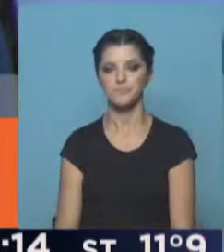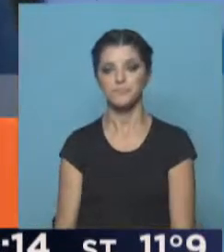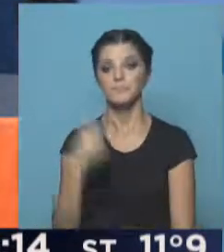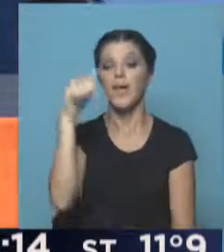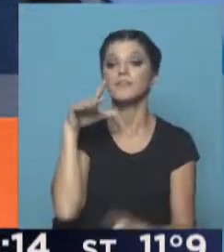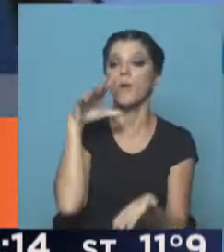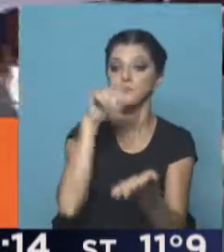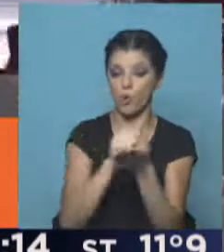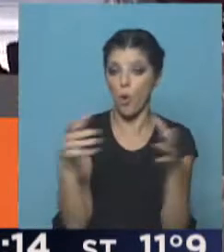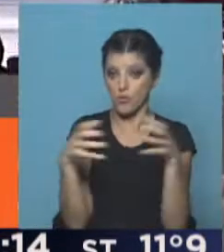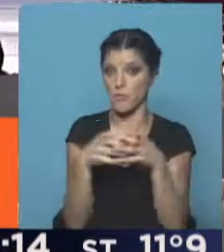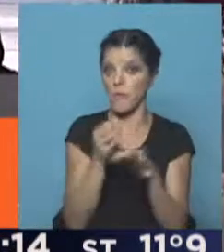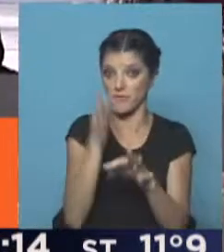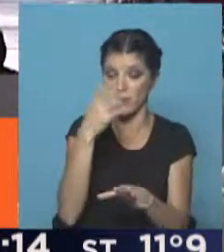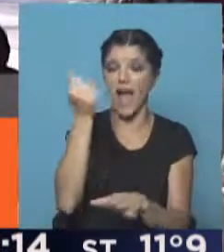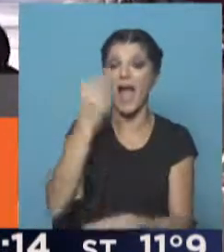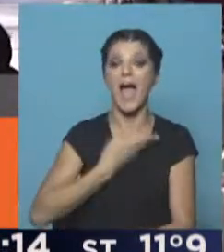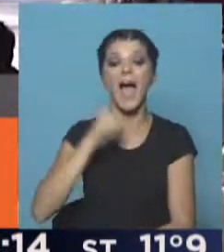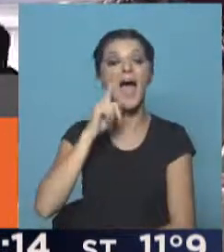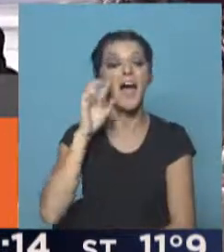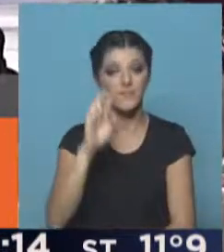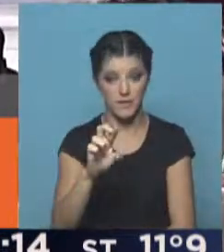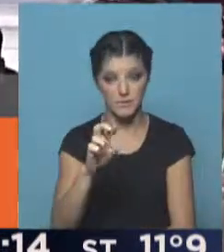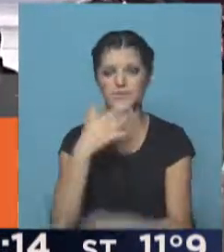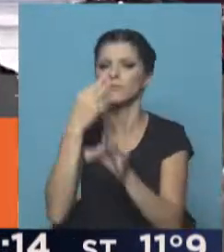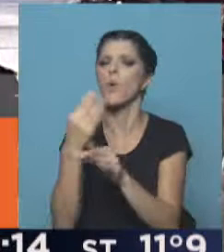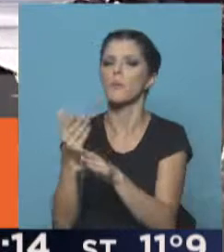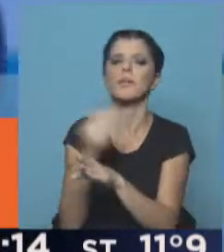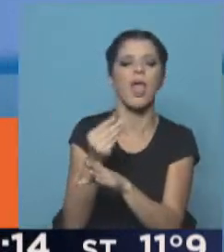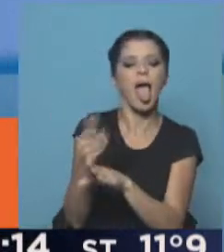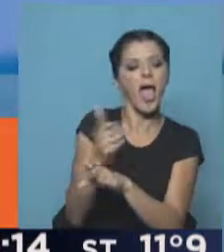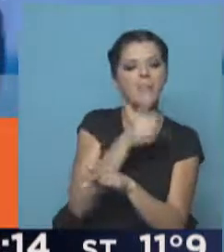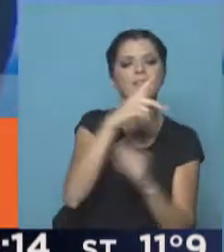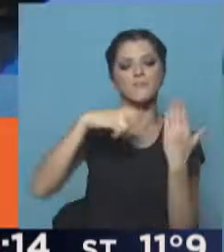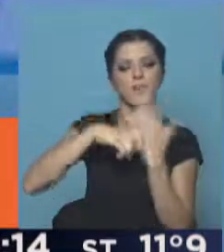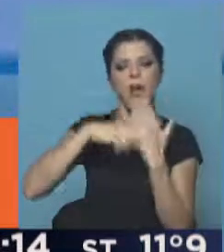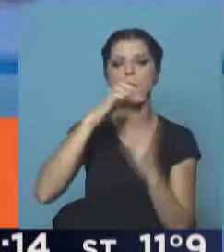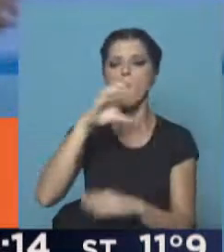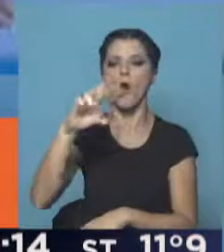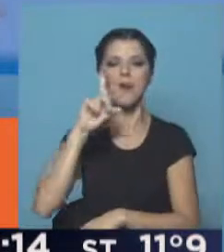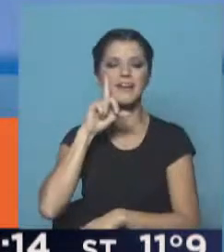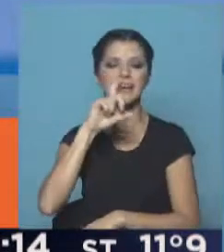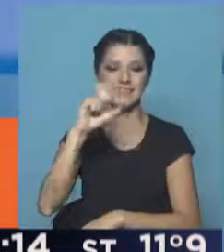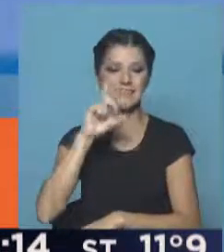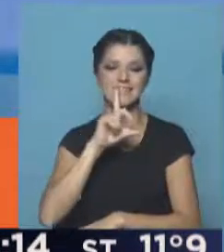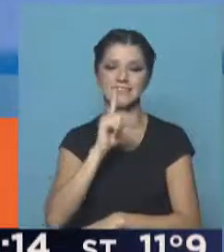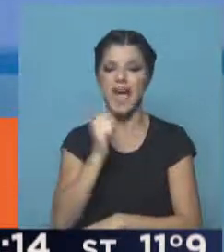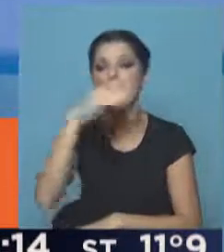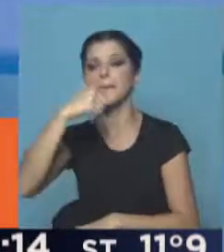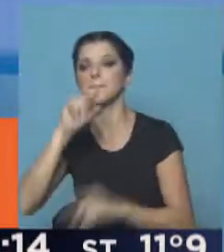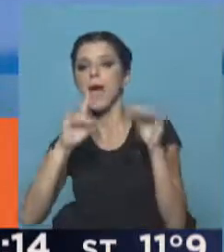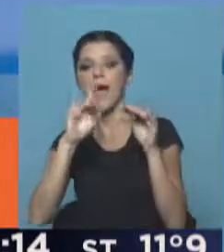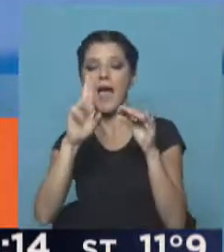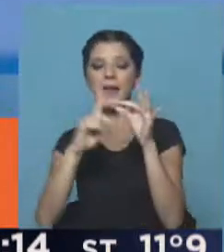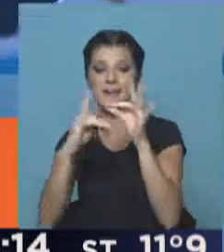a cargo de un equipo especializado de la AFIP, se decidió tras el pedido de los fiscales Gerardo Policita e Ignacio Máiquez, quienes solicitaron no solo